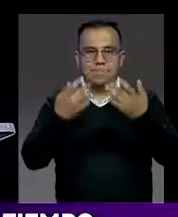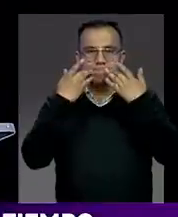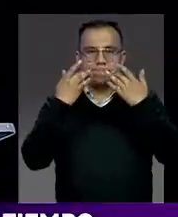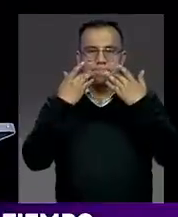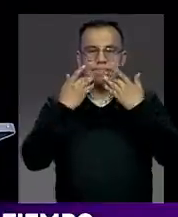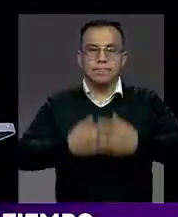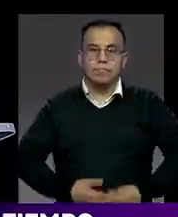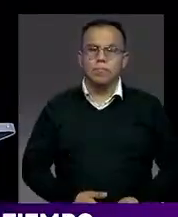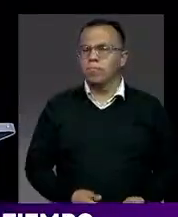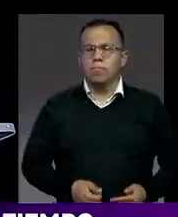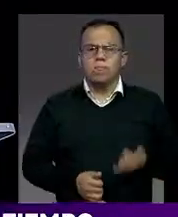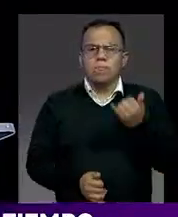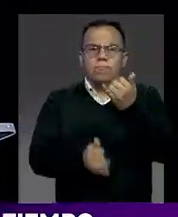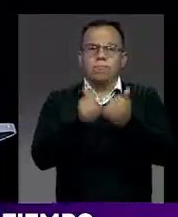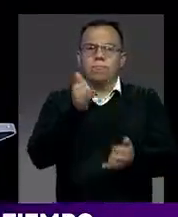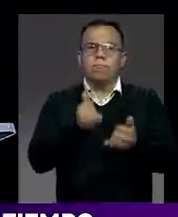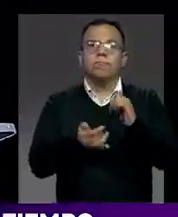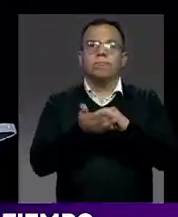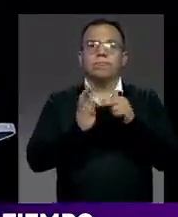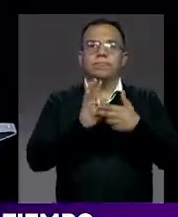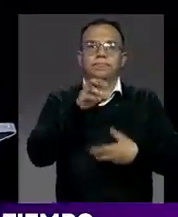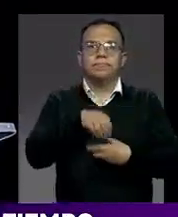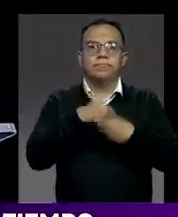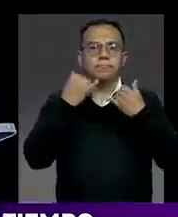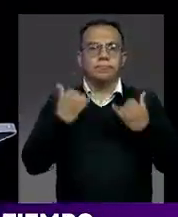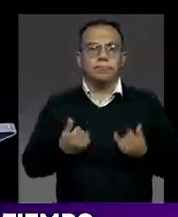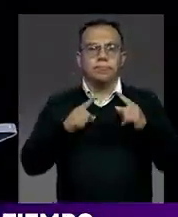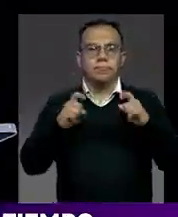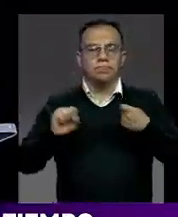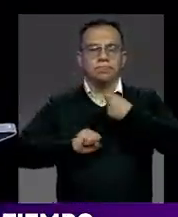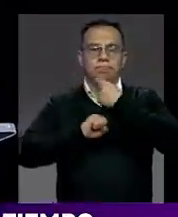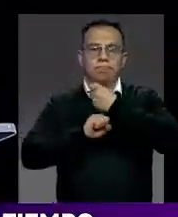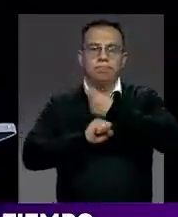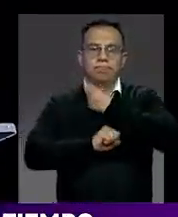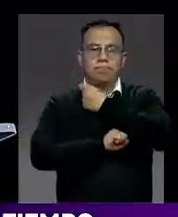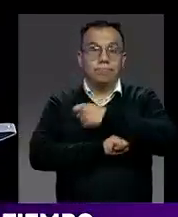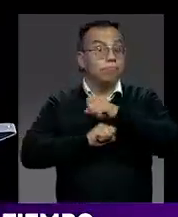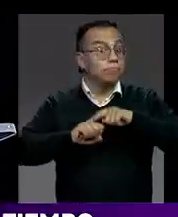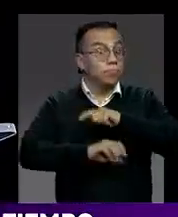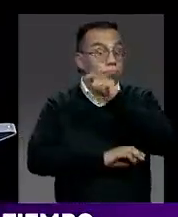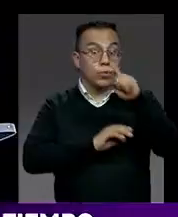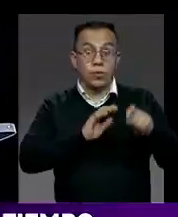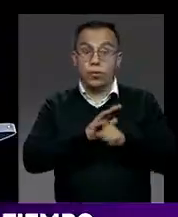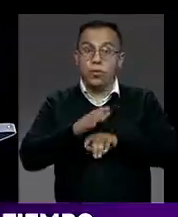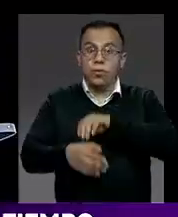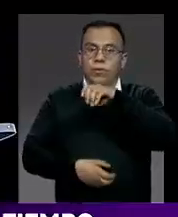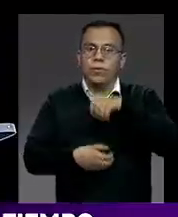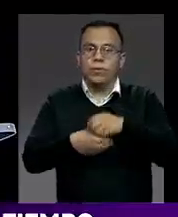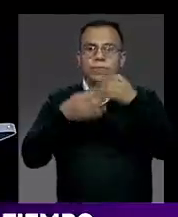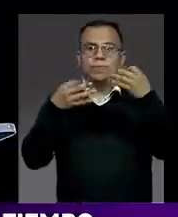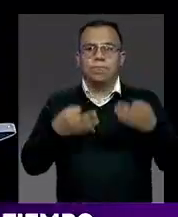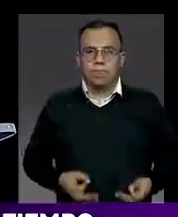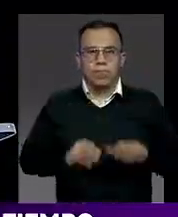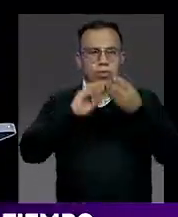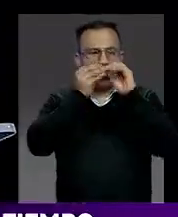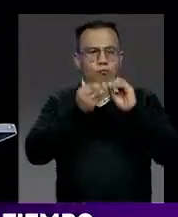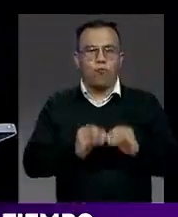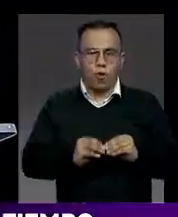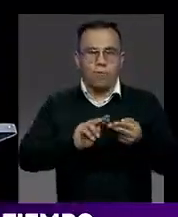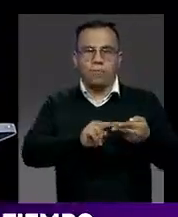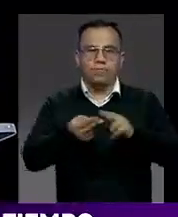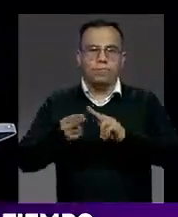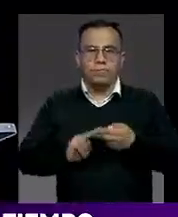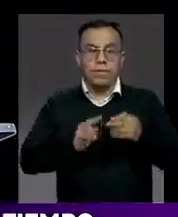y por último vamos a fortalecer toda la las formas asociativas